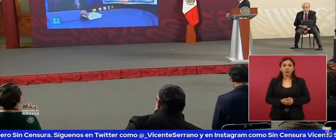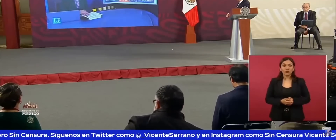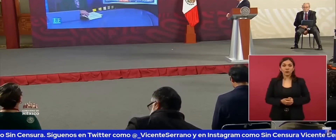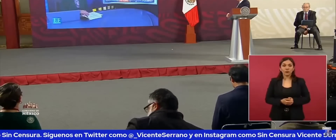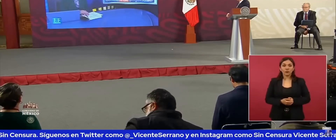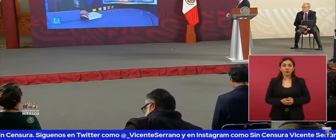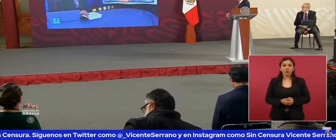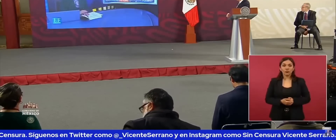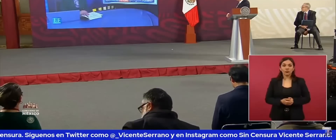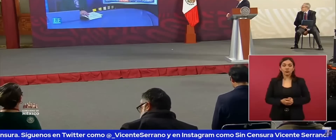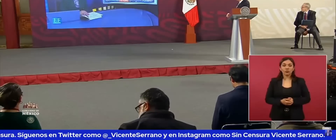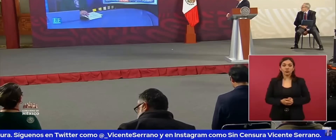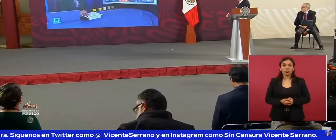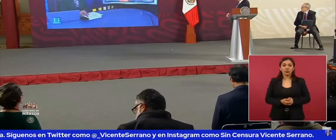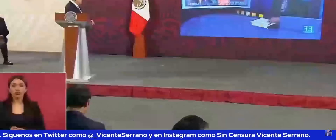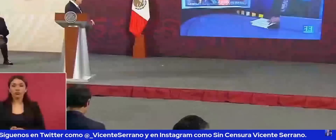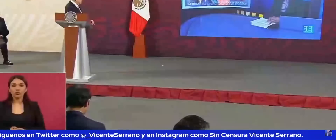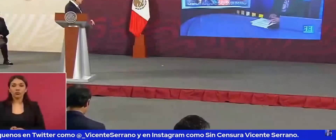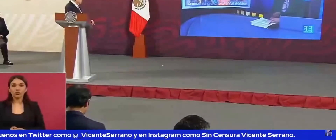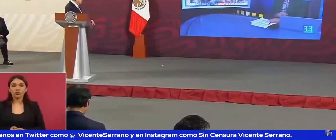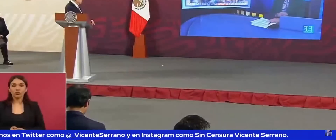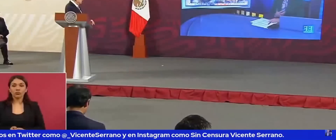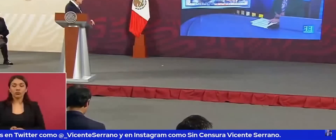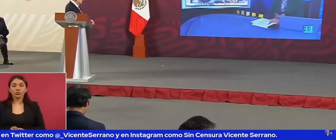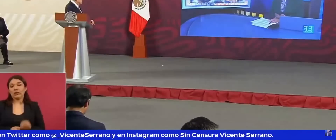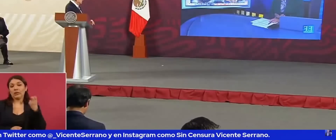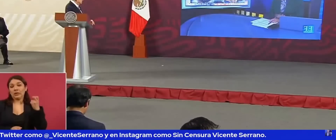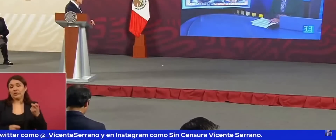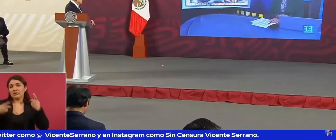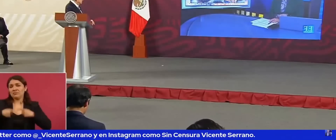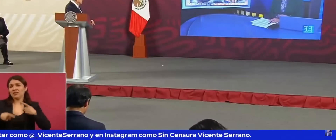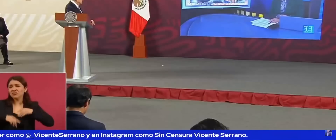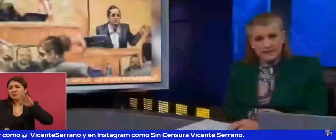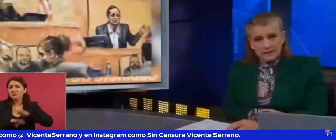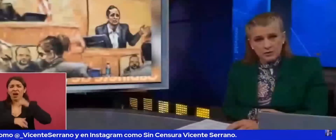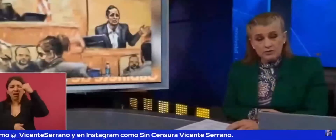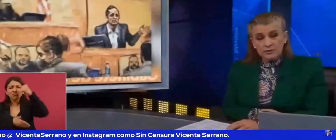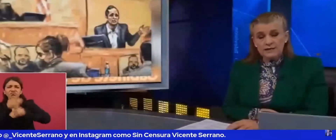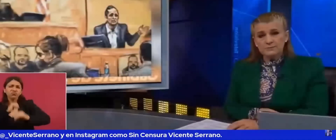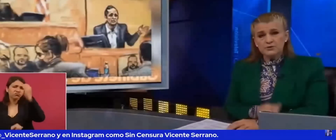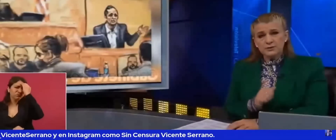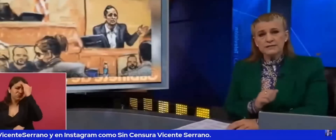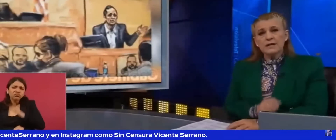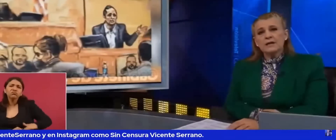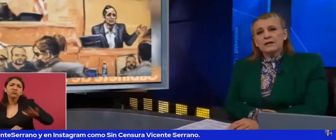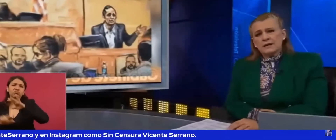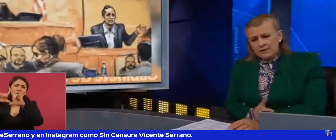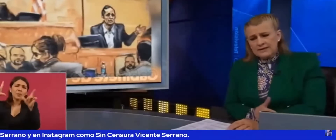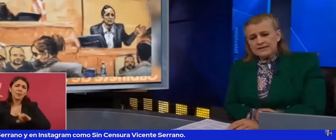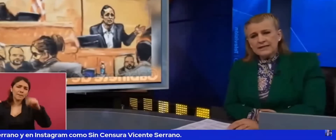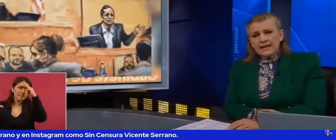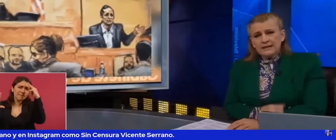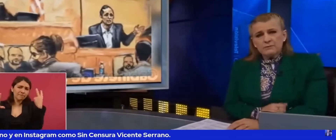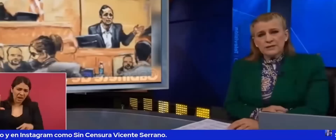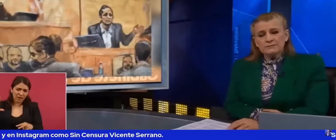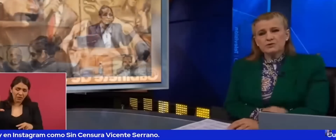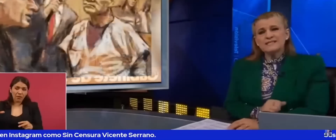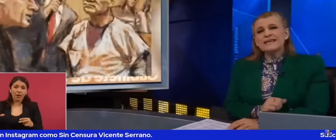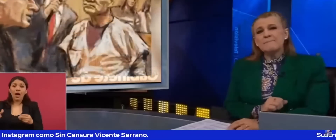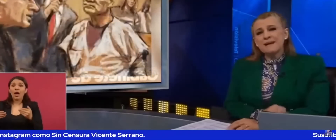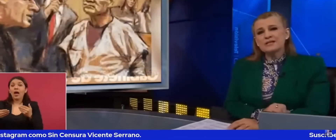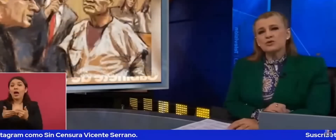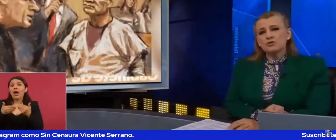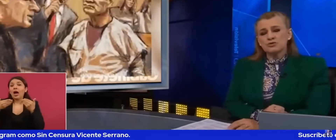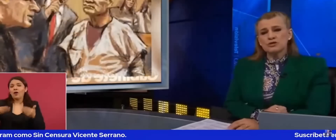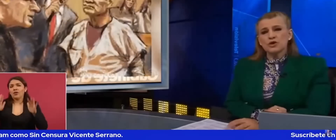Agregado de negocios por muchos años. Además, es un gran conocedor de México. Es una de las personas, ahora retirada, pero una de las